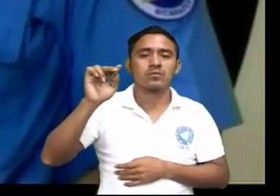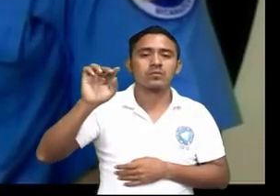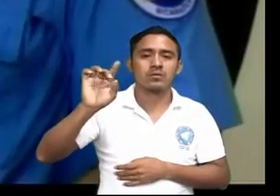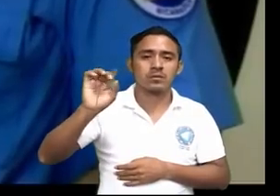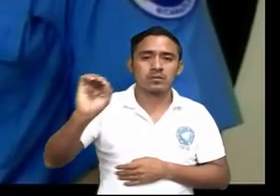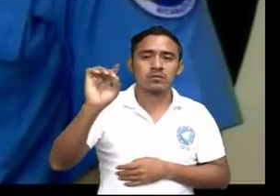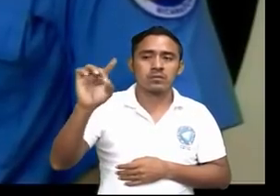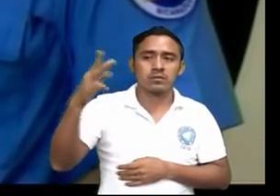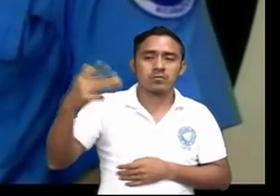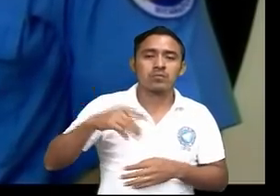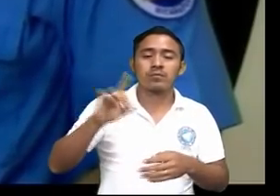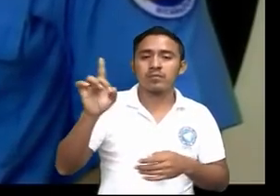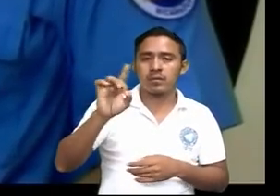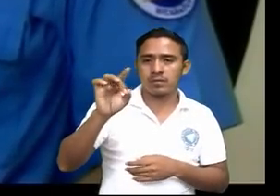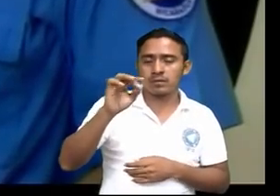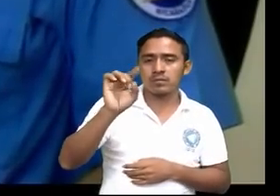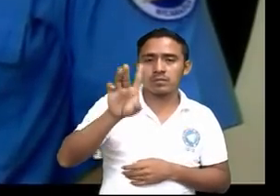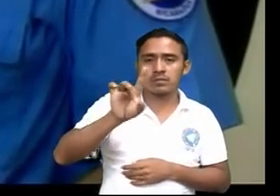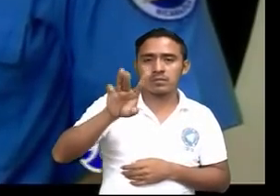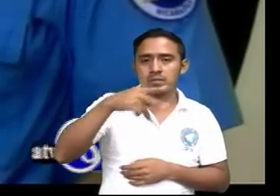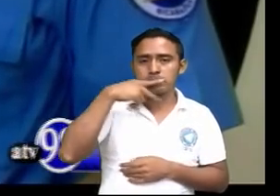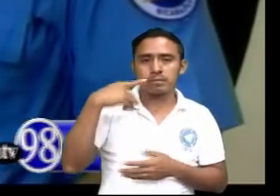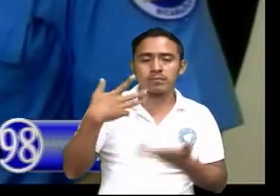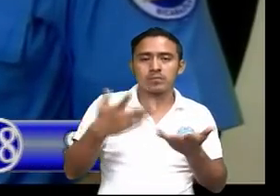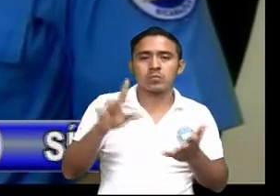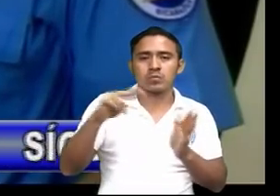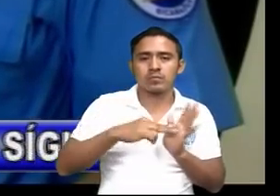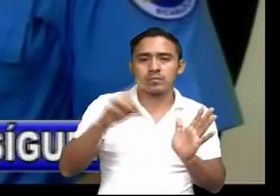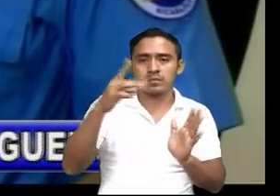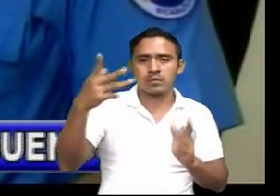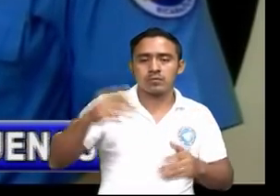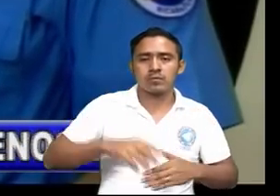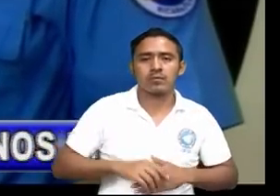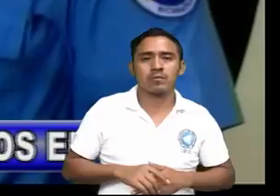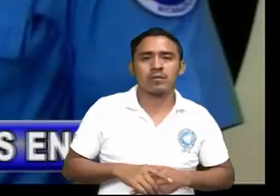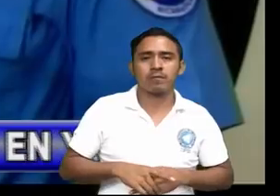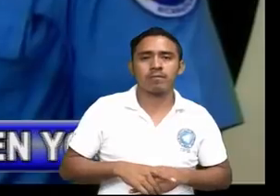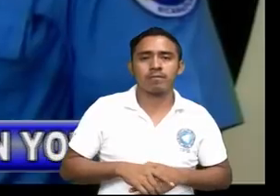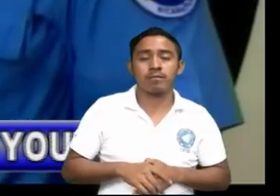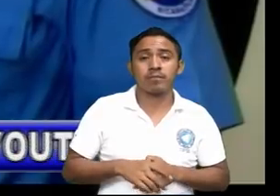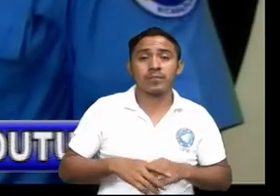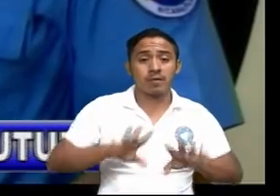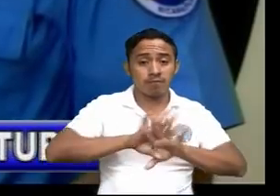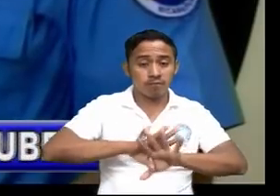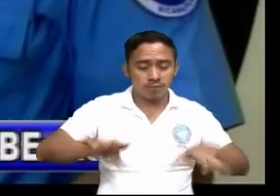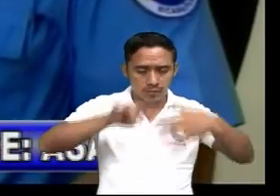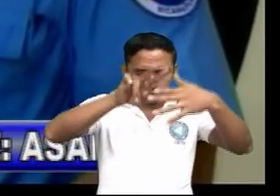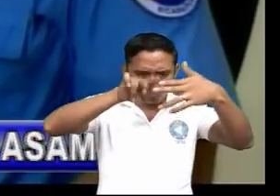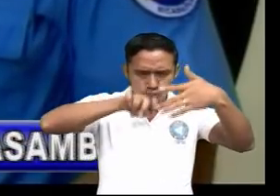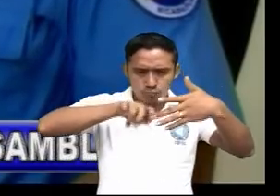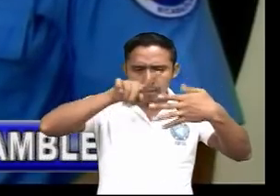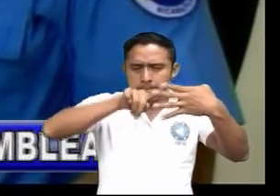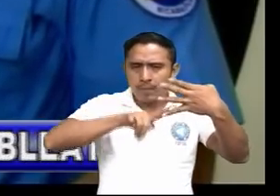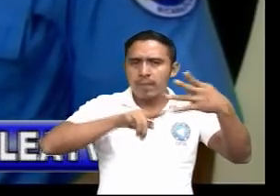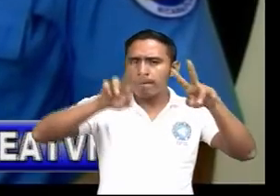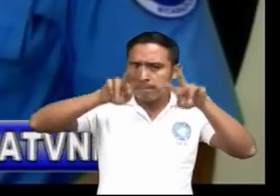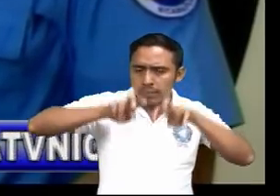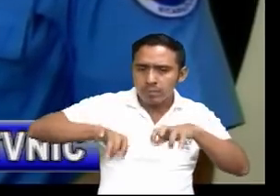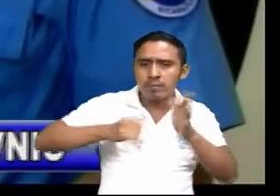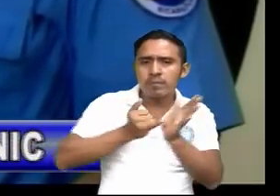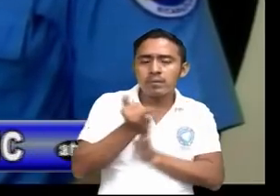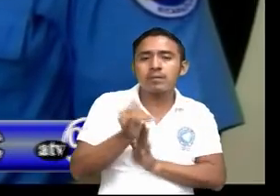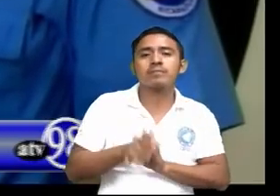19565219, con fecha 13 de junio 2019. Concluido el procedimiento investigativo policial,